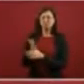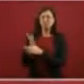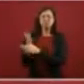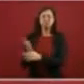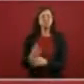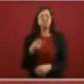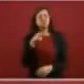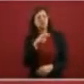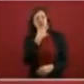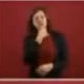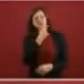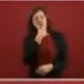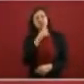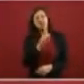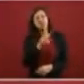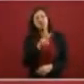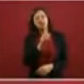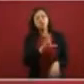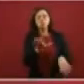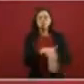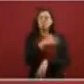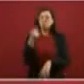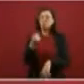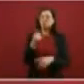Evo? Que si,